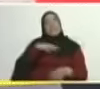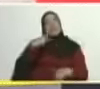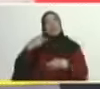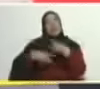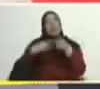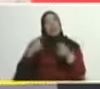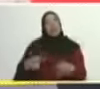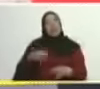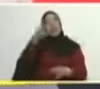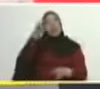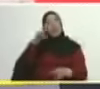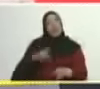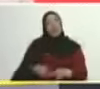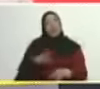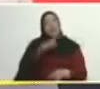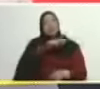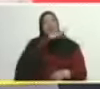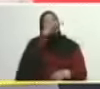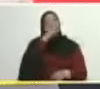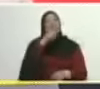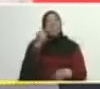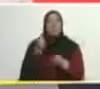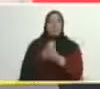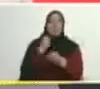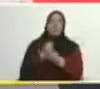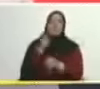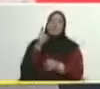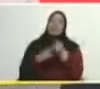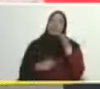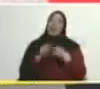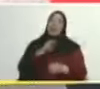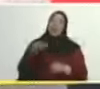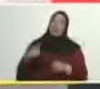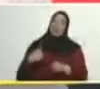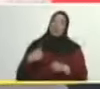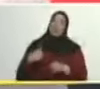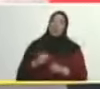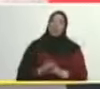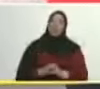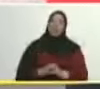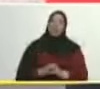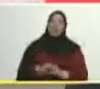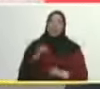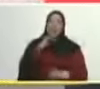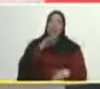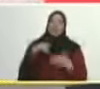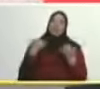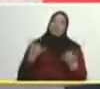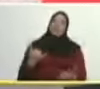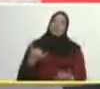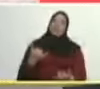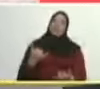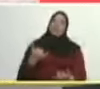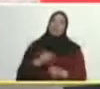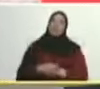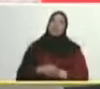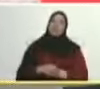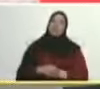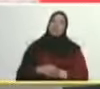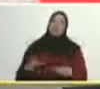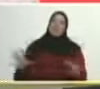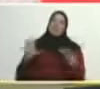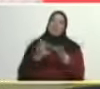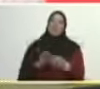cada día el general de ejército Raúl Castro. Nuestro compromiso con la integración y la unidad